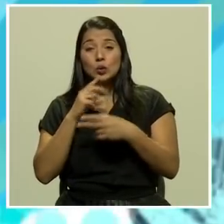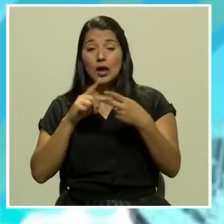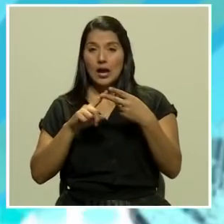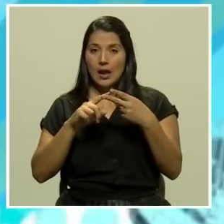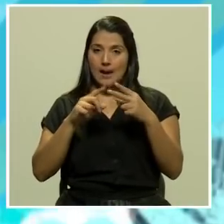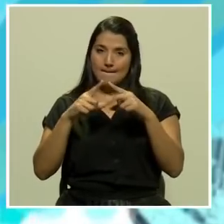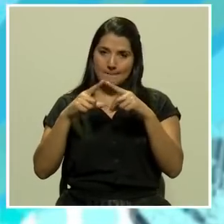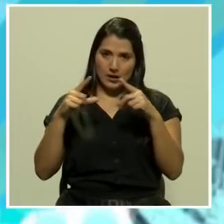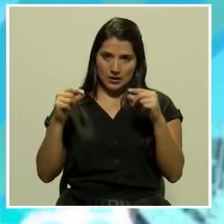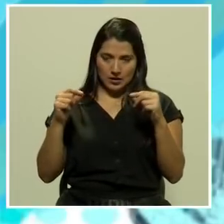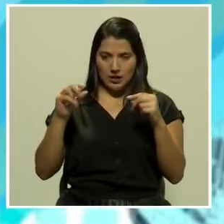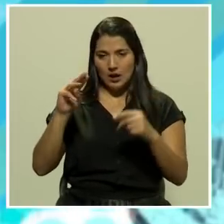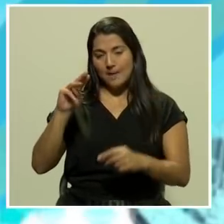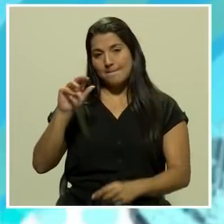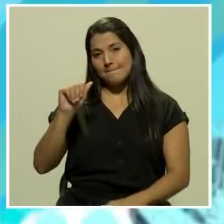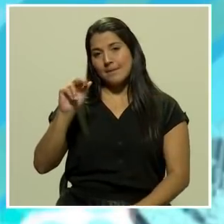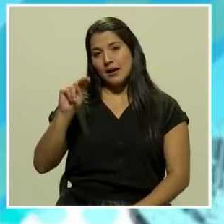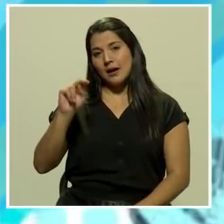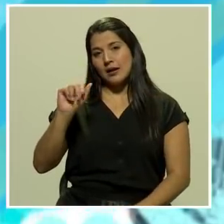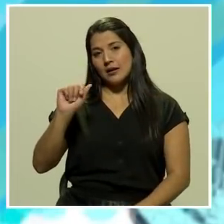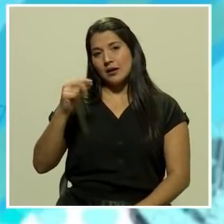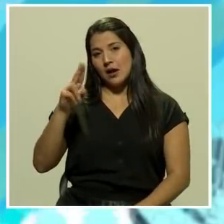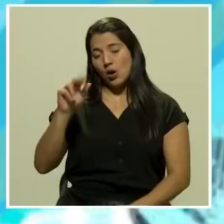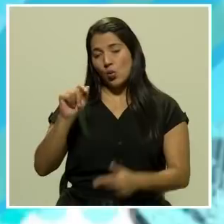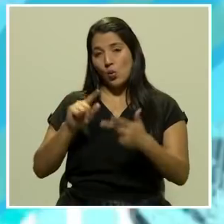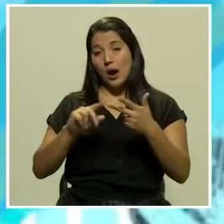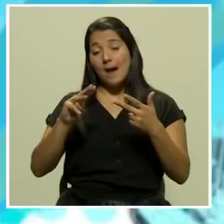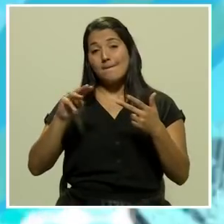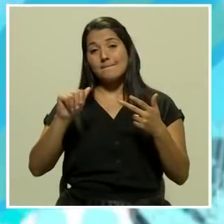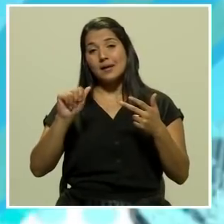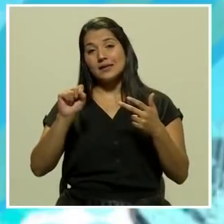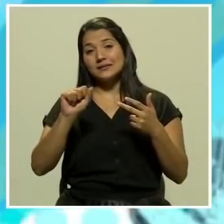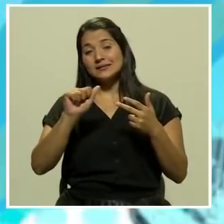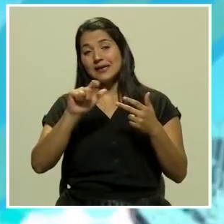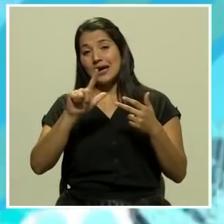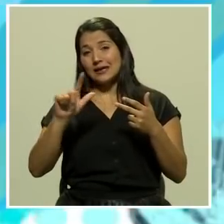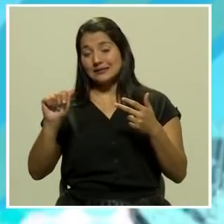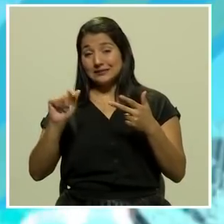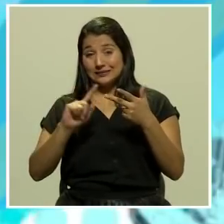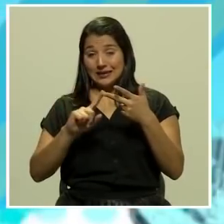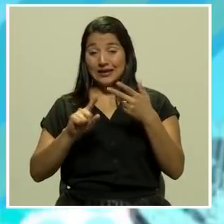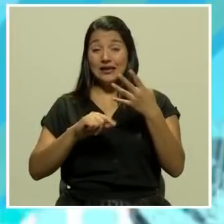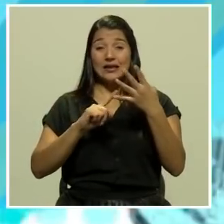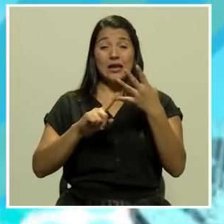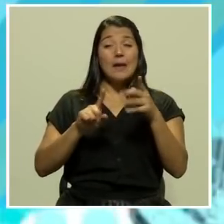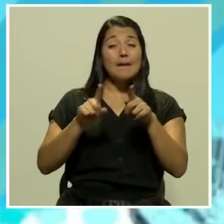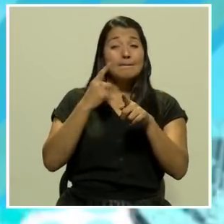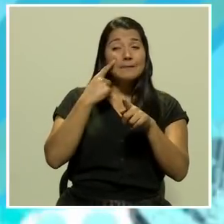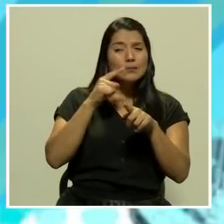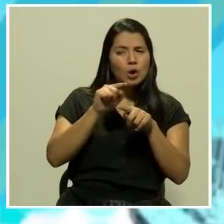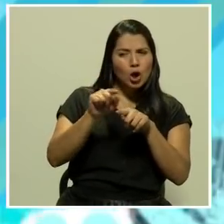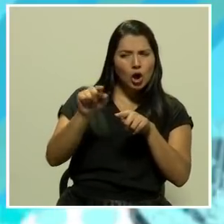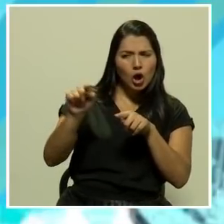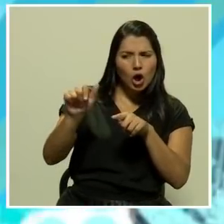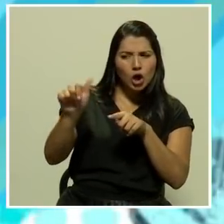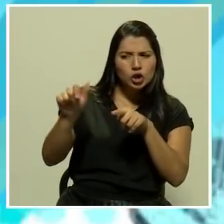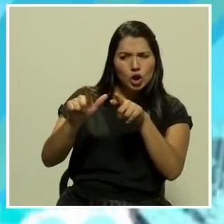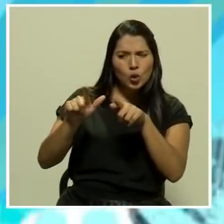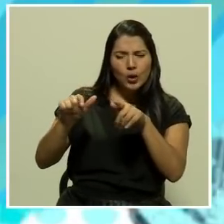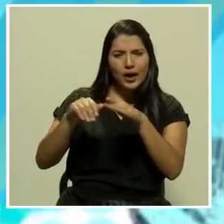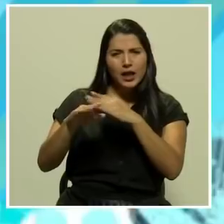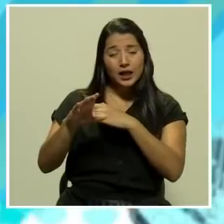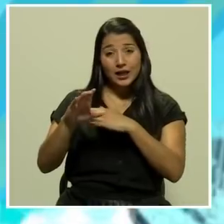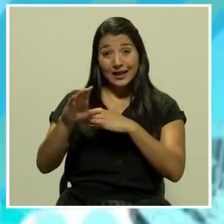Managua es un foco importante, Masaya también, y ya estábamos viendo en los otros departamentos del país, en la